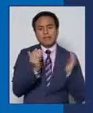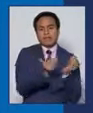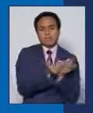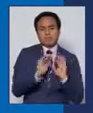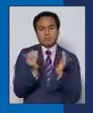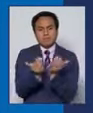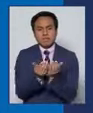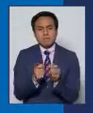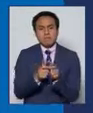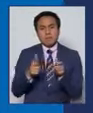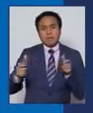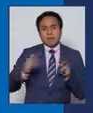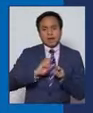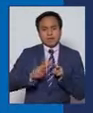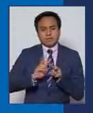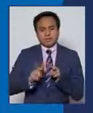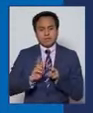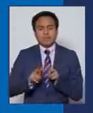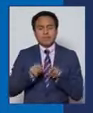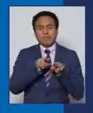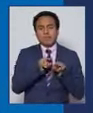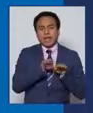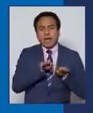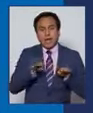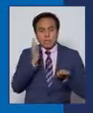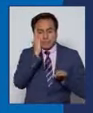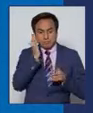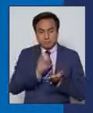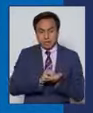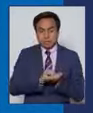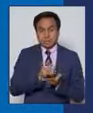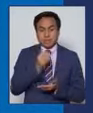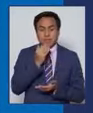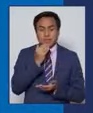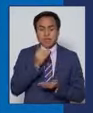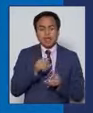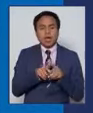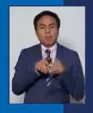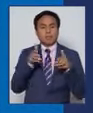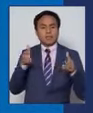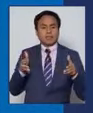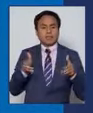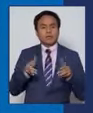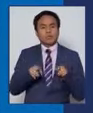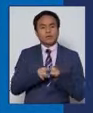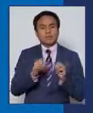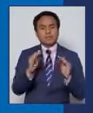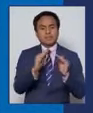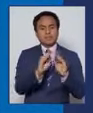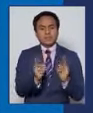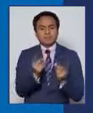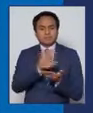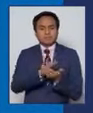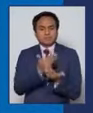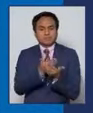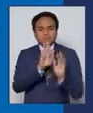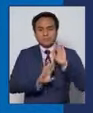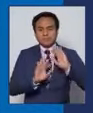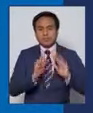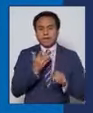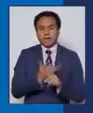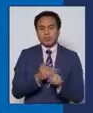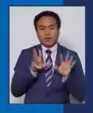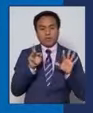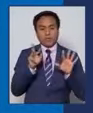seguir incrementando el número de camas y vamos a seguir aumentando el número de residencias sanitarias. Hoy día contamos